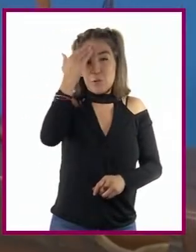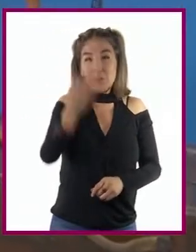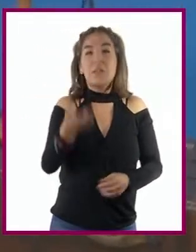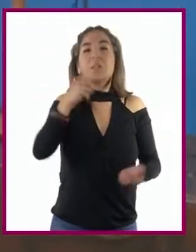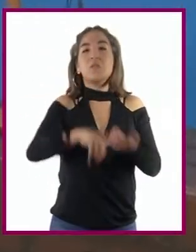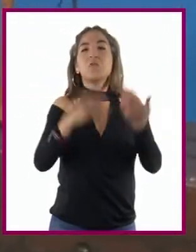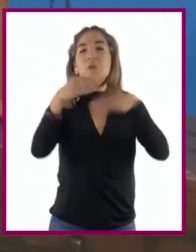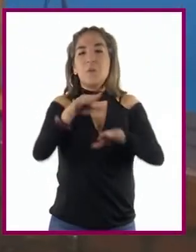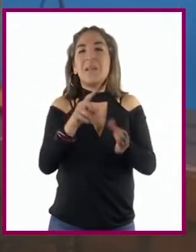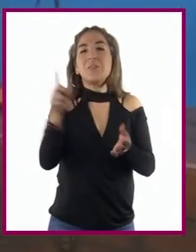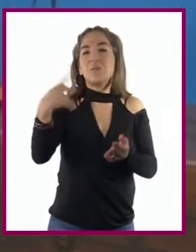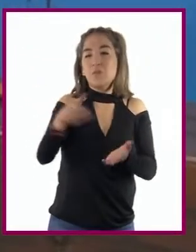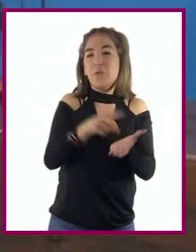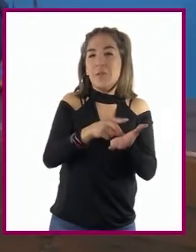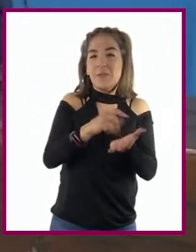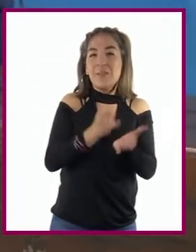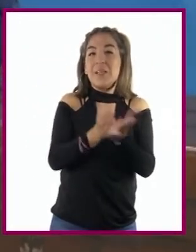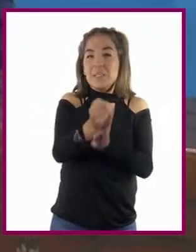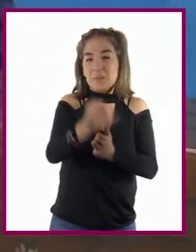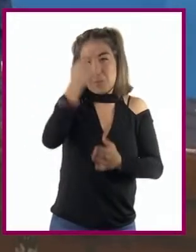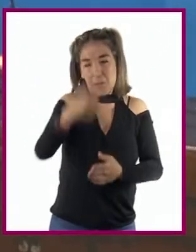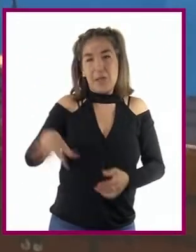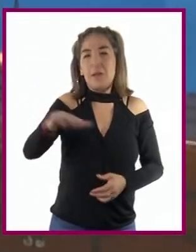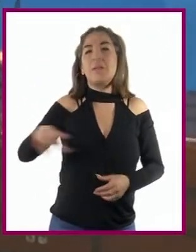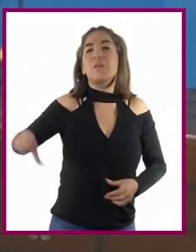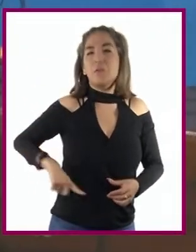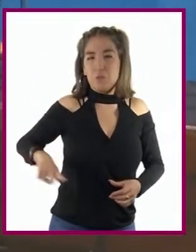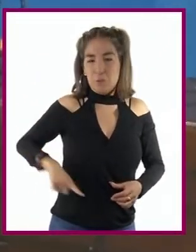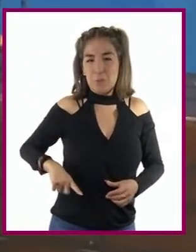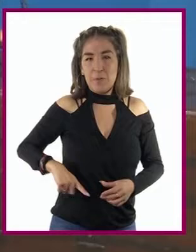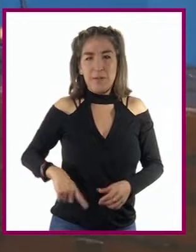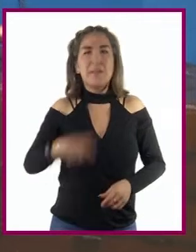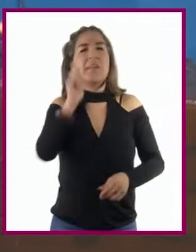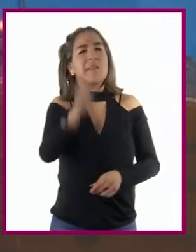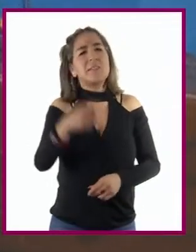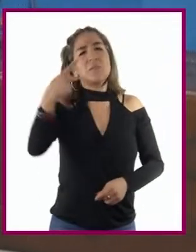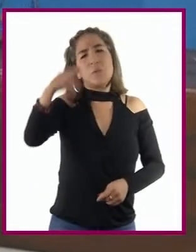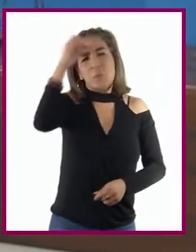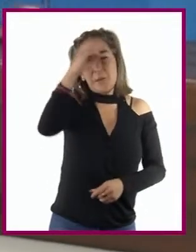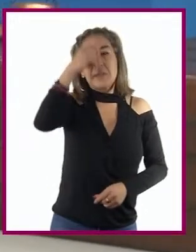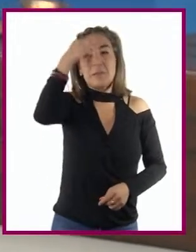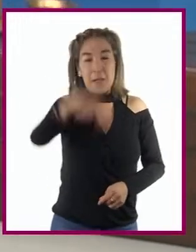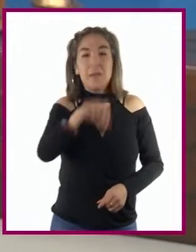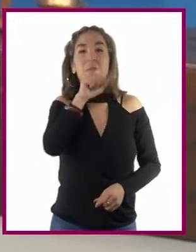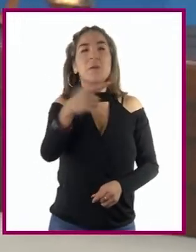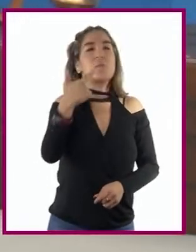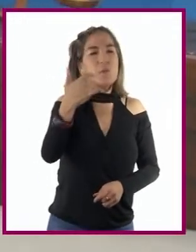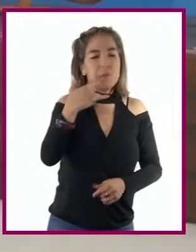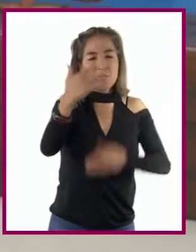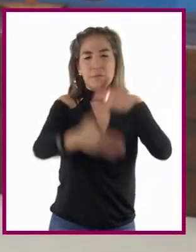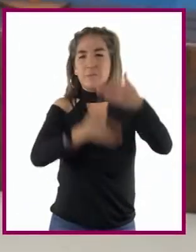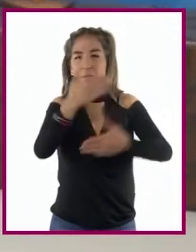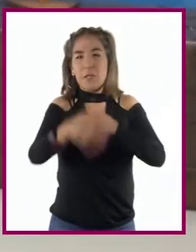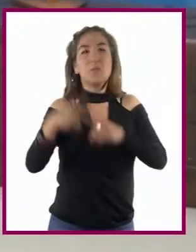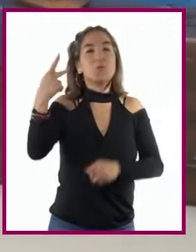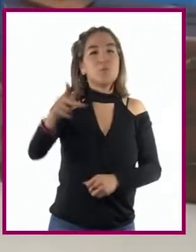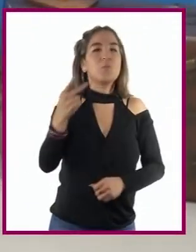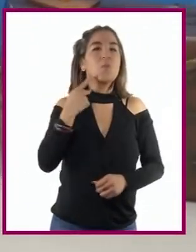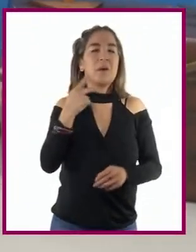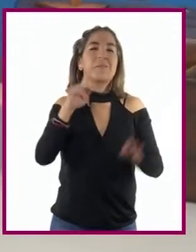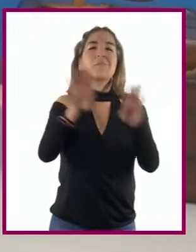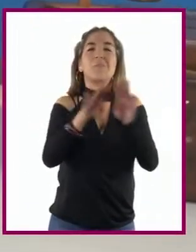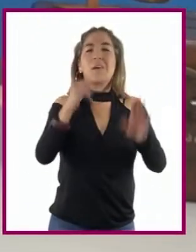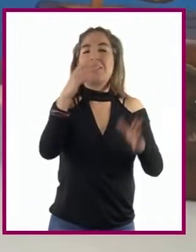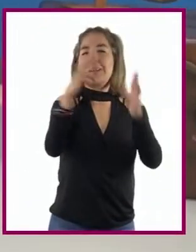conocimiento sobre las decisiones de las y los gobernantes, sus criterios y el logro de los propósitos de sus políticas